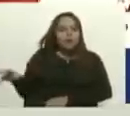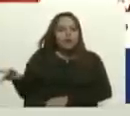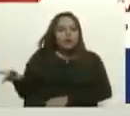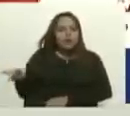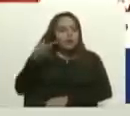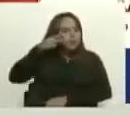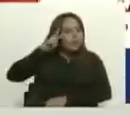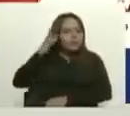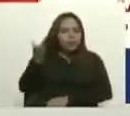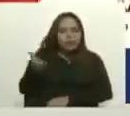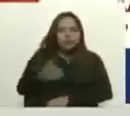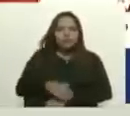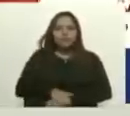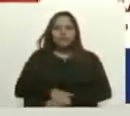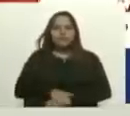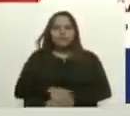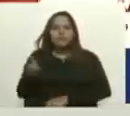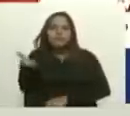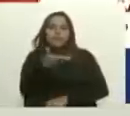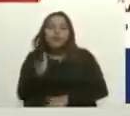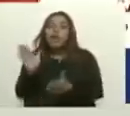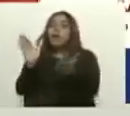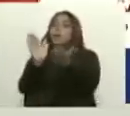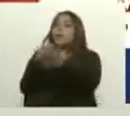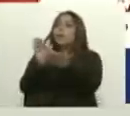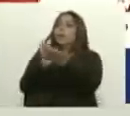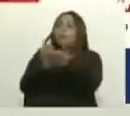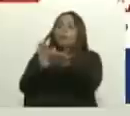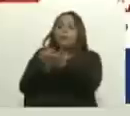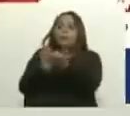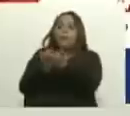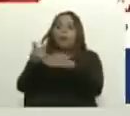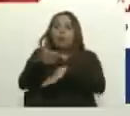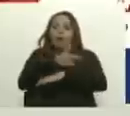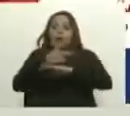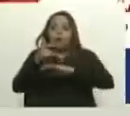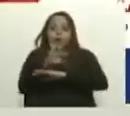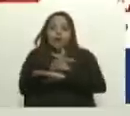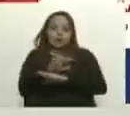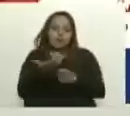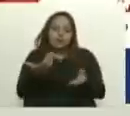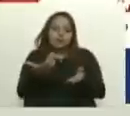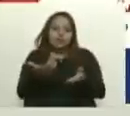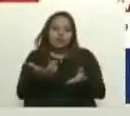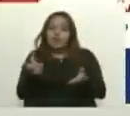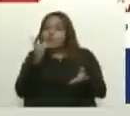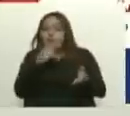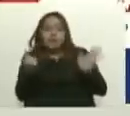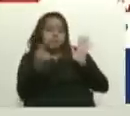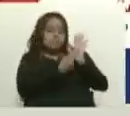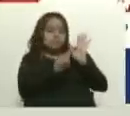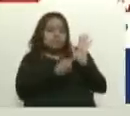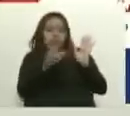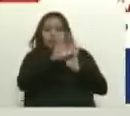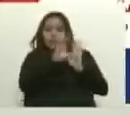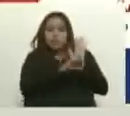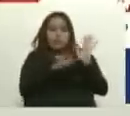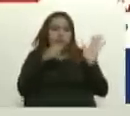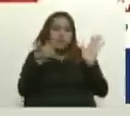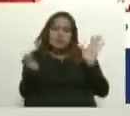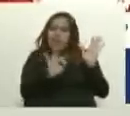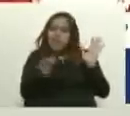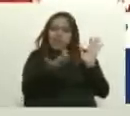Si ustedes aplaudieron un gobierno interino que no aparece por aquí por ningún lado de esta constitución,